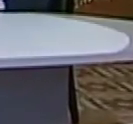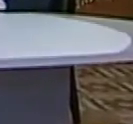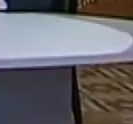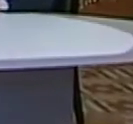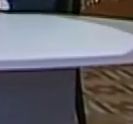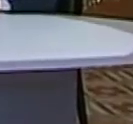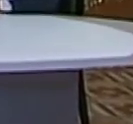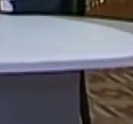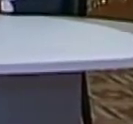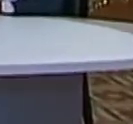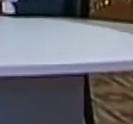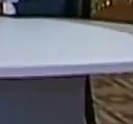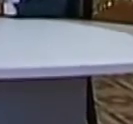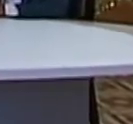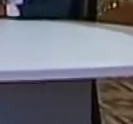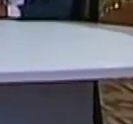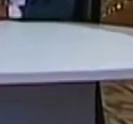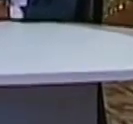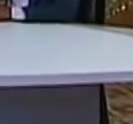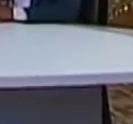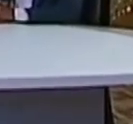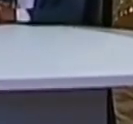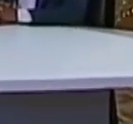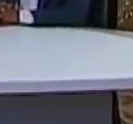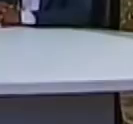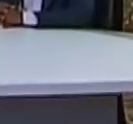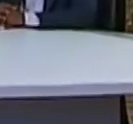encontramos en el Salón Simón Bolívar